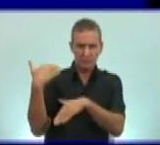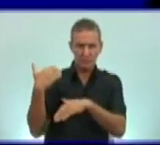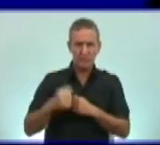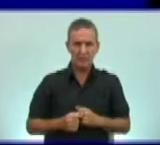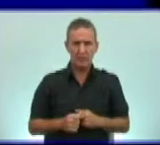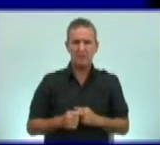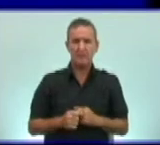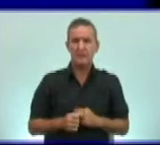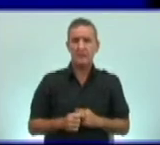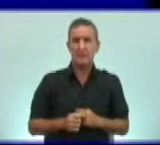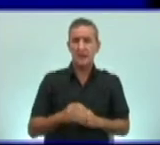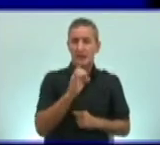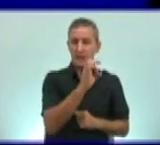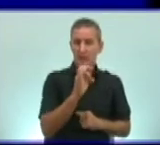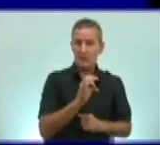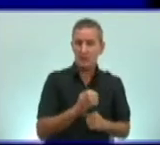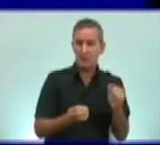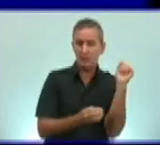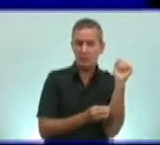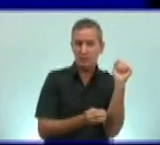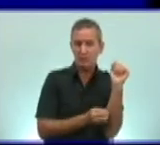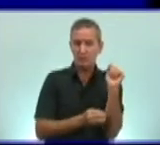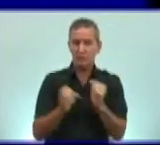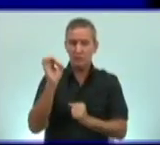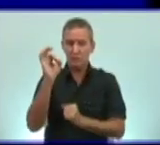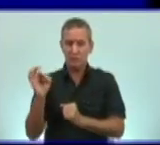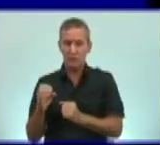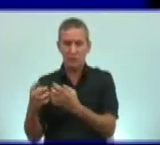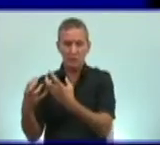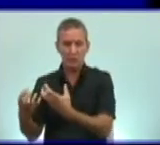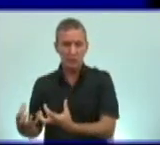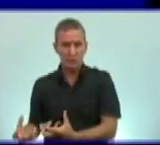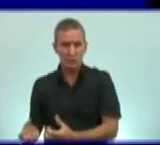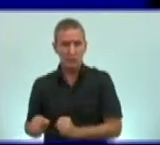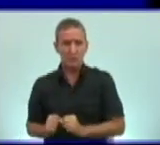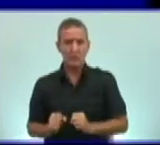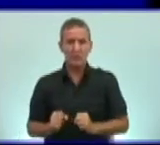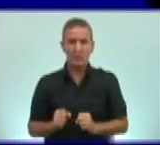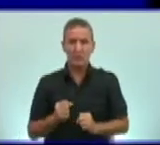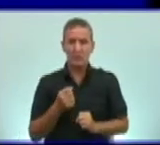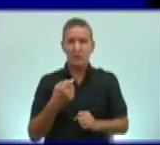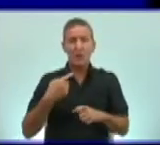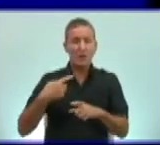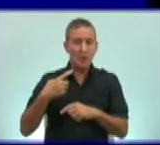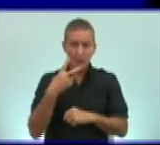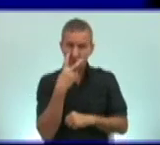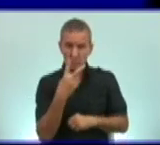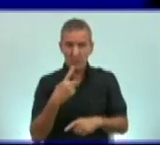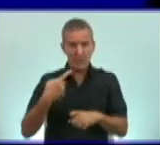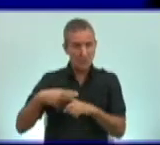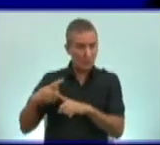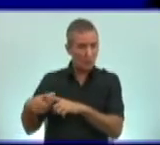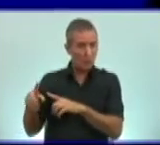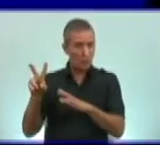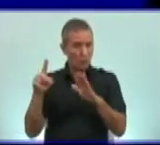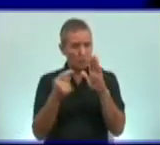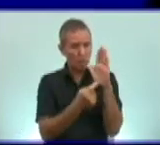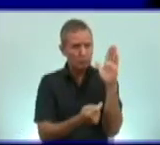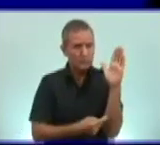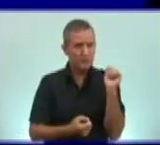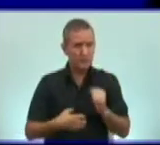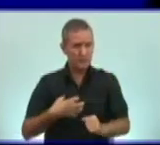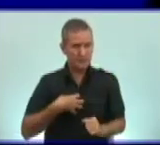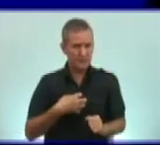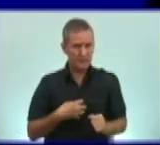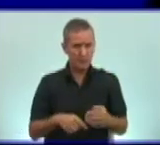débiles. También tenemos a otras concentraciones, también nos da la posibilidad de ver otros valores, y tenemos un